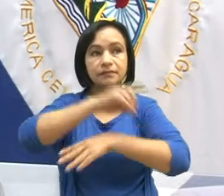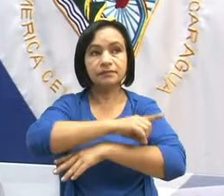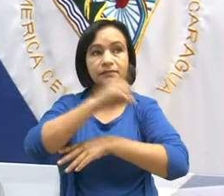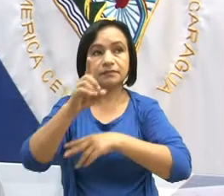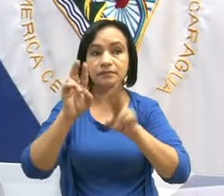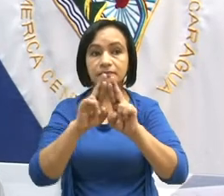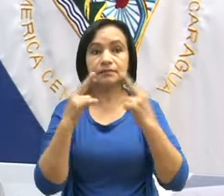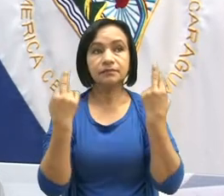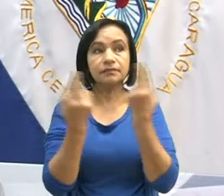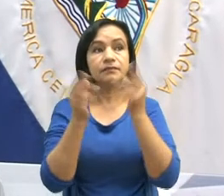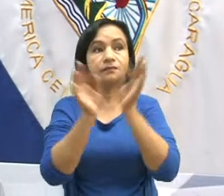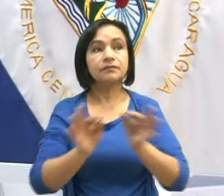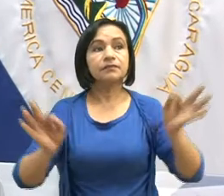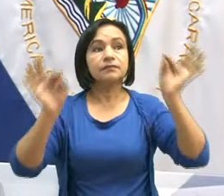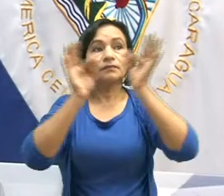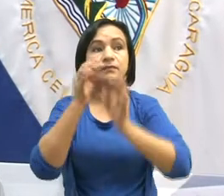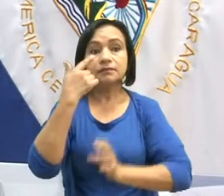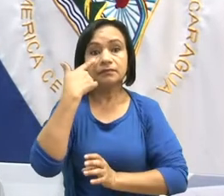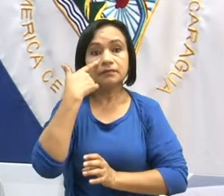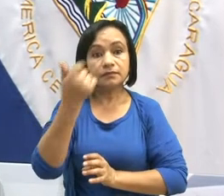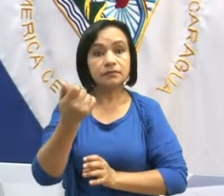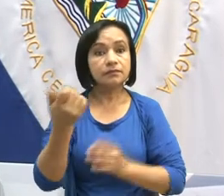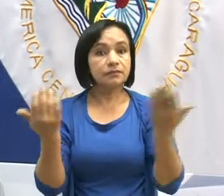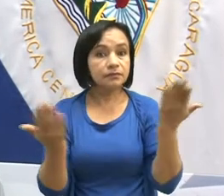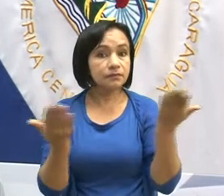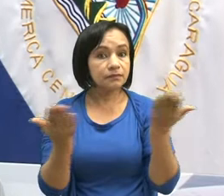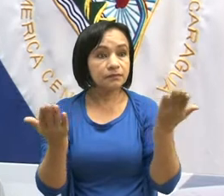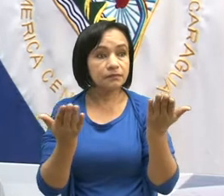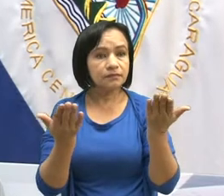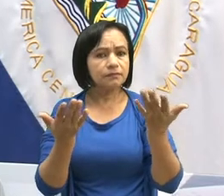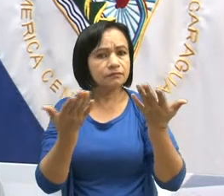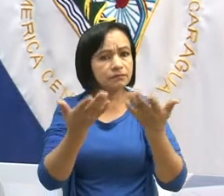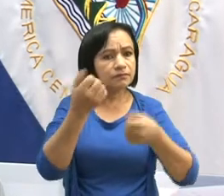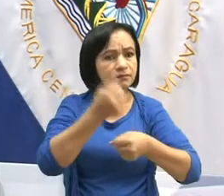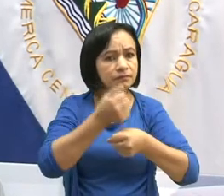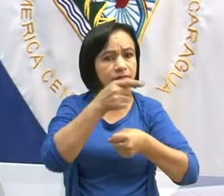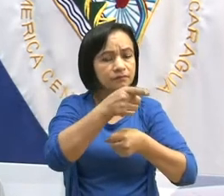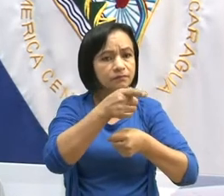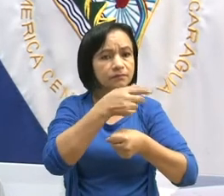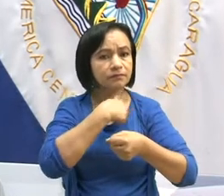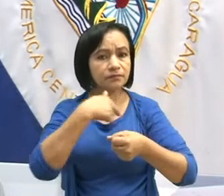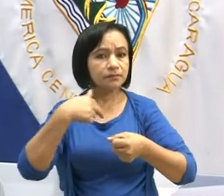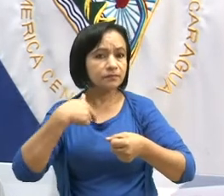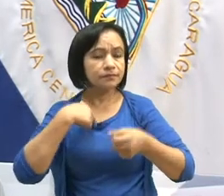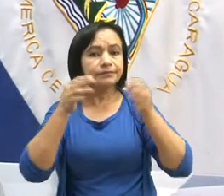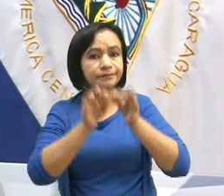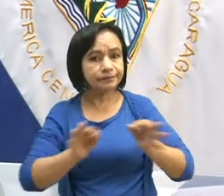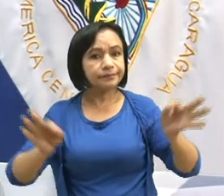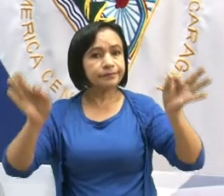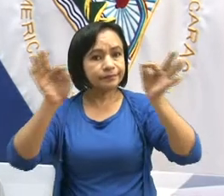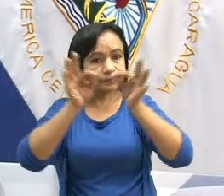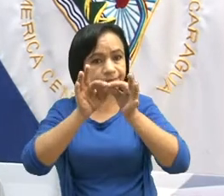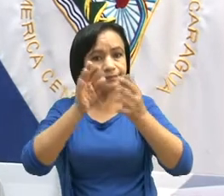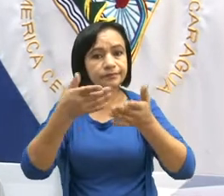un encuentro muy importante para conocer precisamente cómo una empresa de estas que han sido muy importante en el